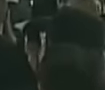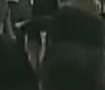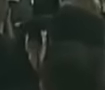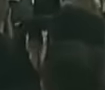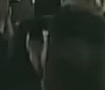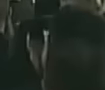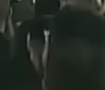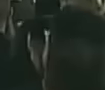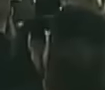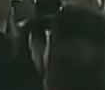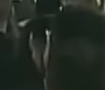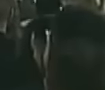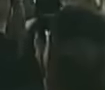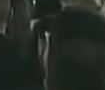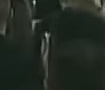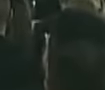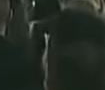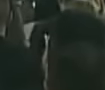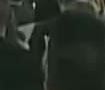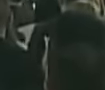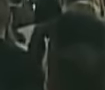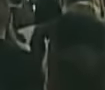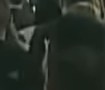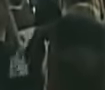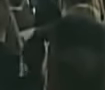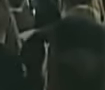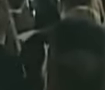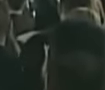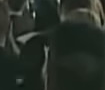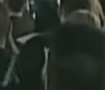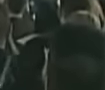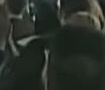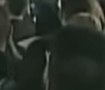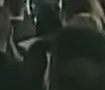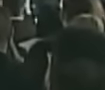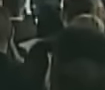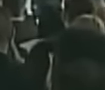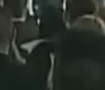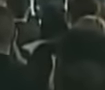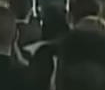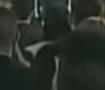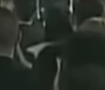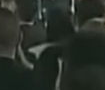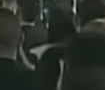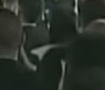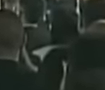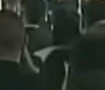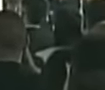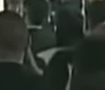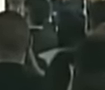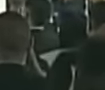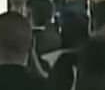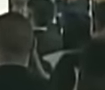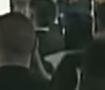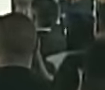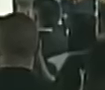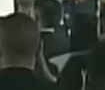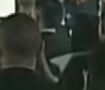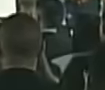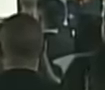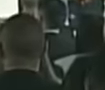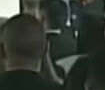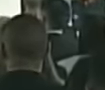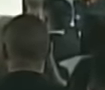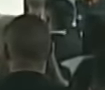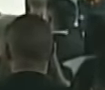Muchas gracias al candidato ciudadano Nicolás Maduro Moro, a todo su equipo que